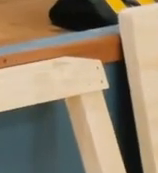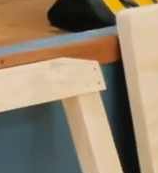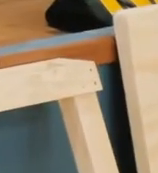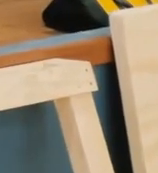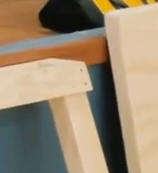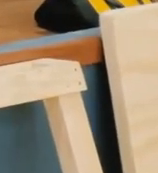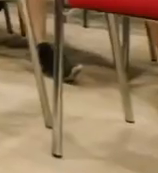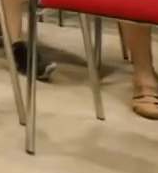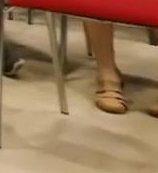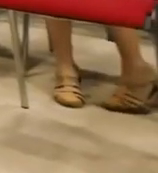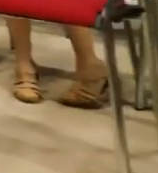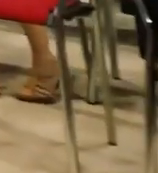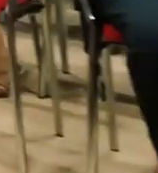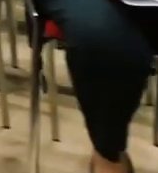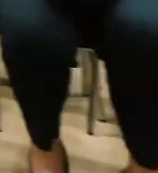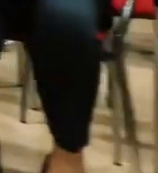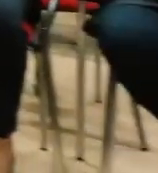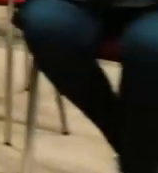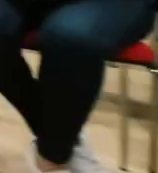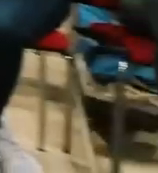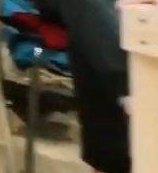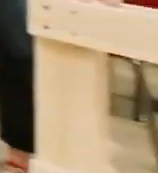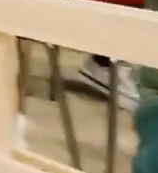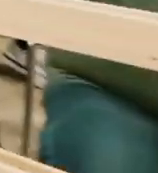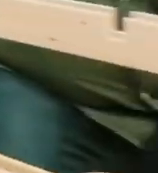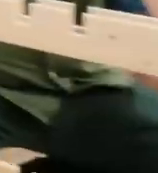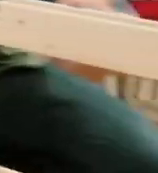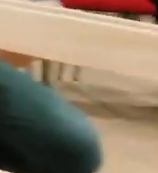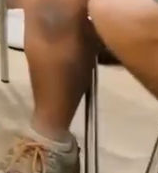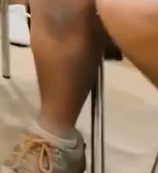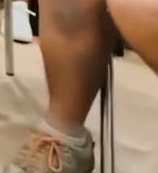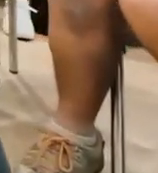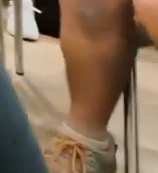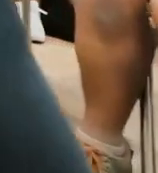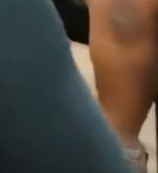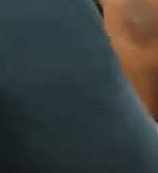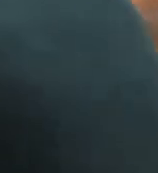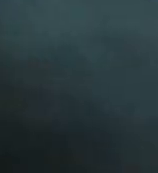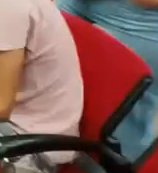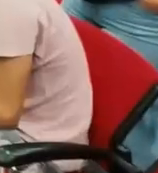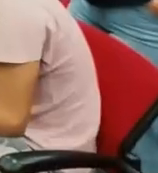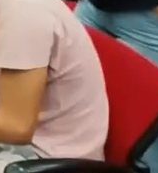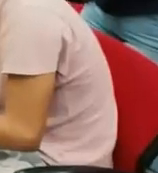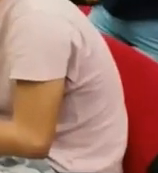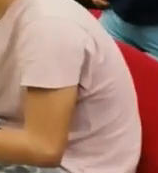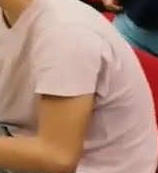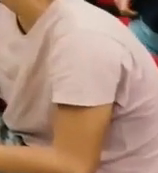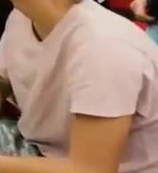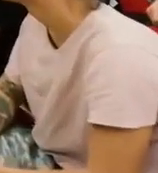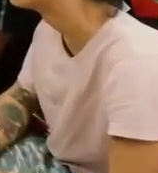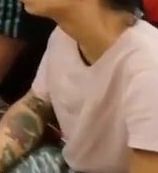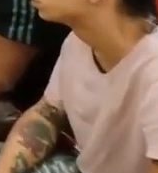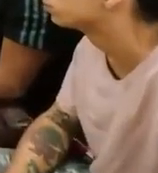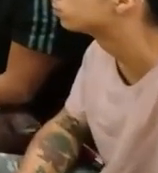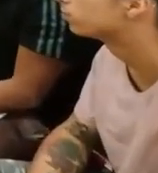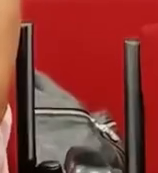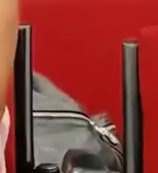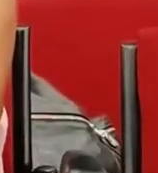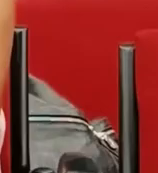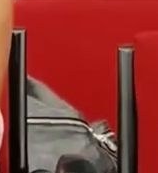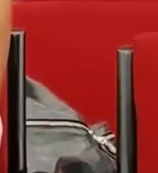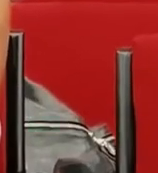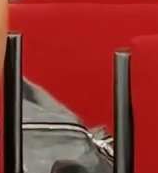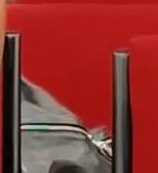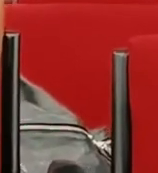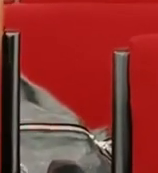levantamiento nos permitirá tejer redes de colaboración con distintos actores así como diseñar talleres y actividades formativas que sean un aporte